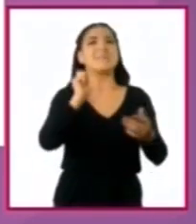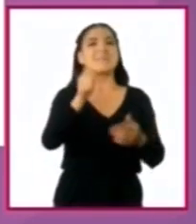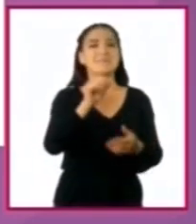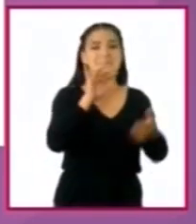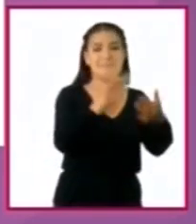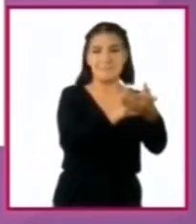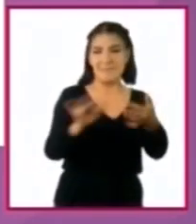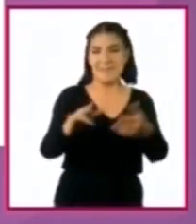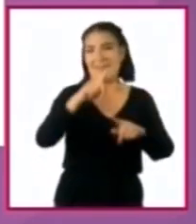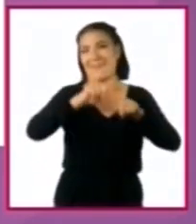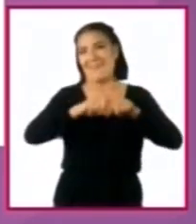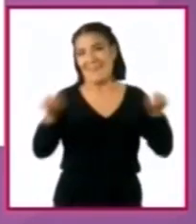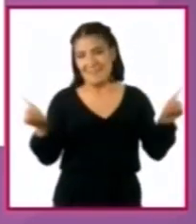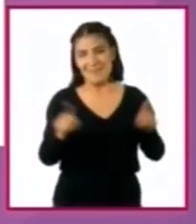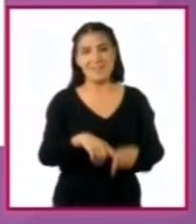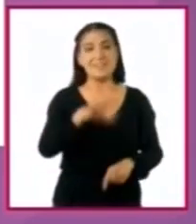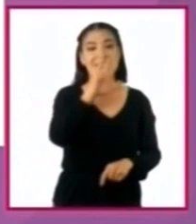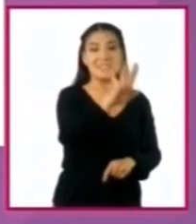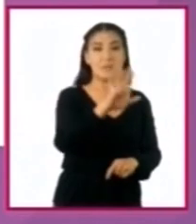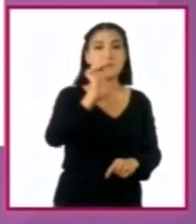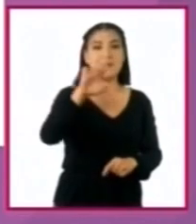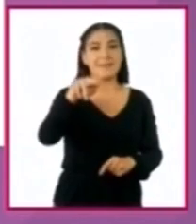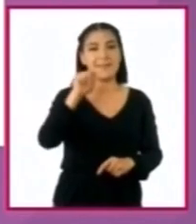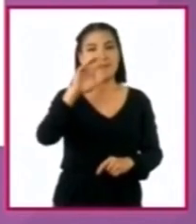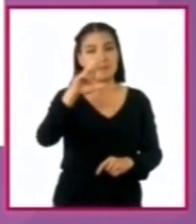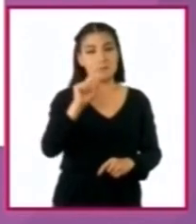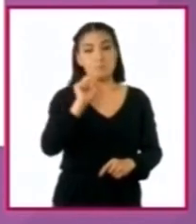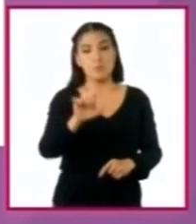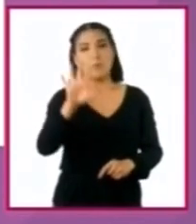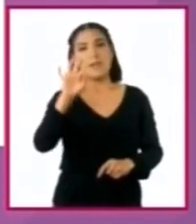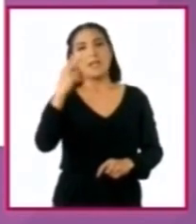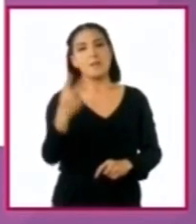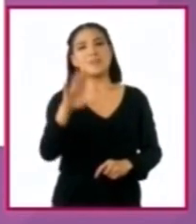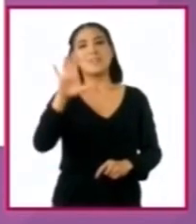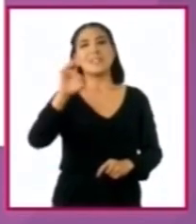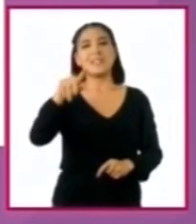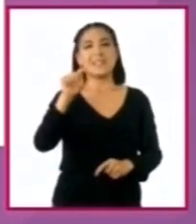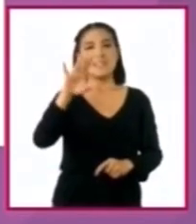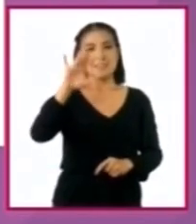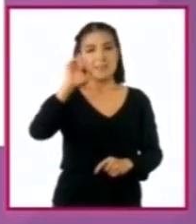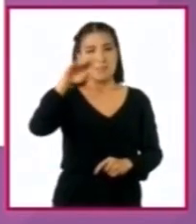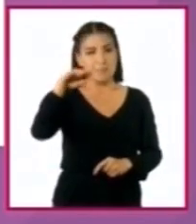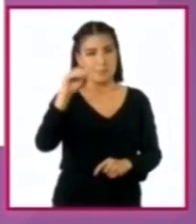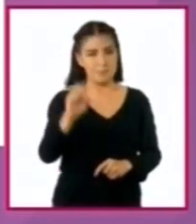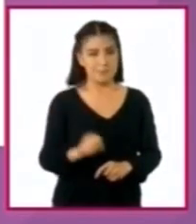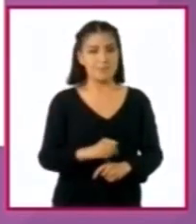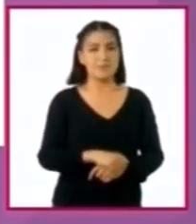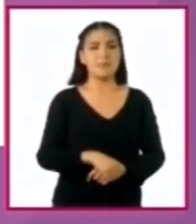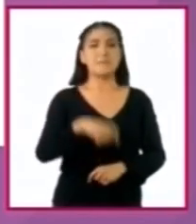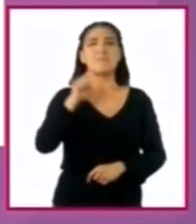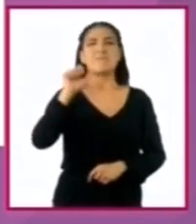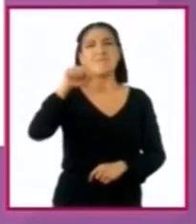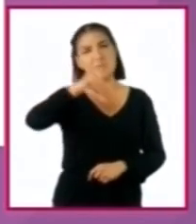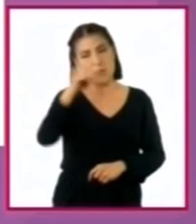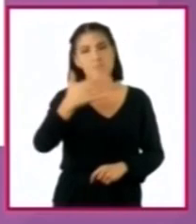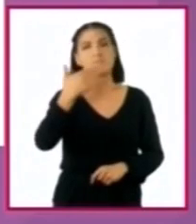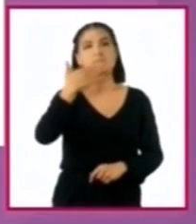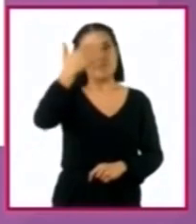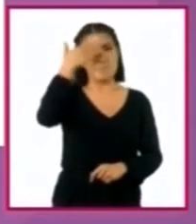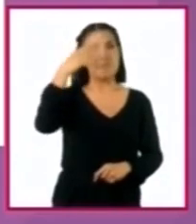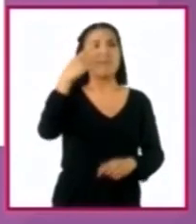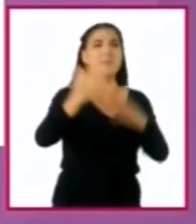dicho número como 5 enteros 42 centésimos. Al-Kasi, otro matemático árabe que vivió